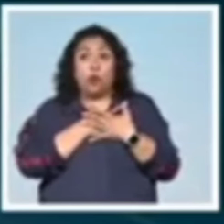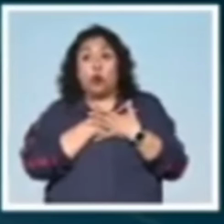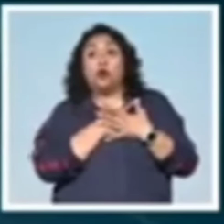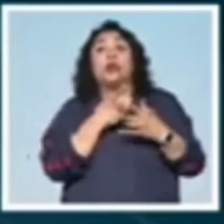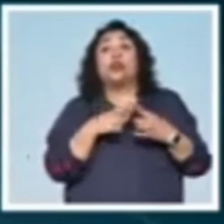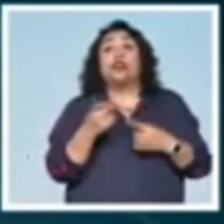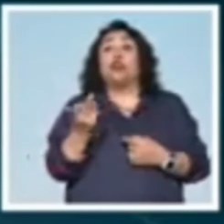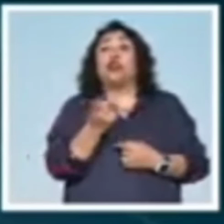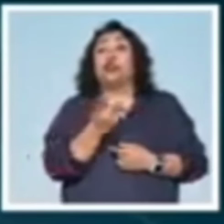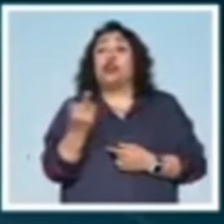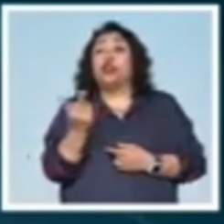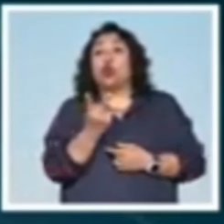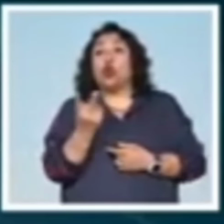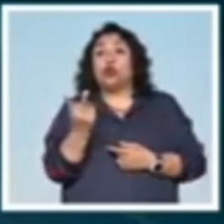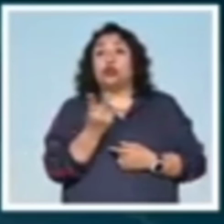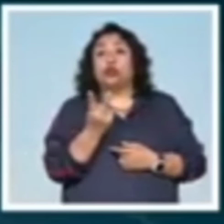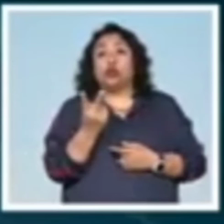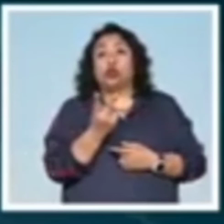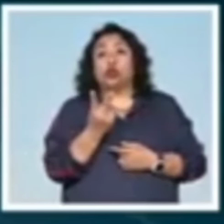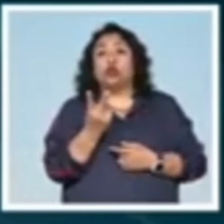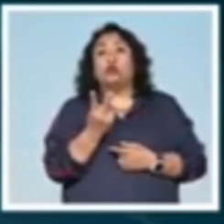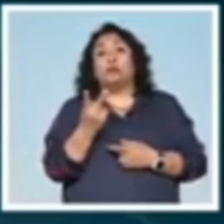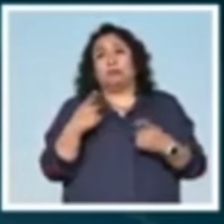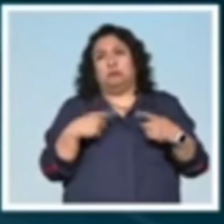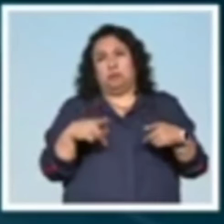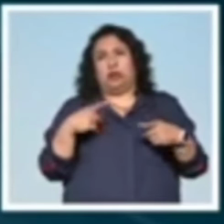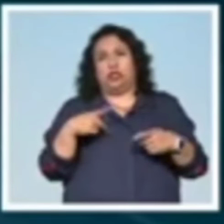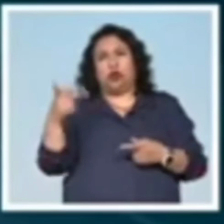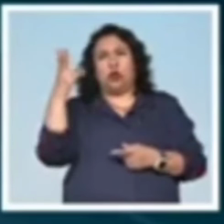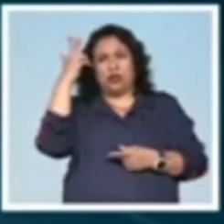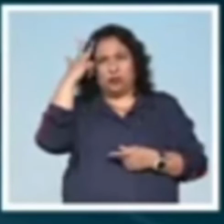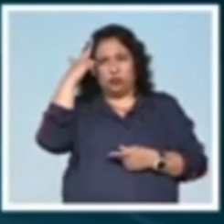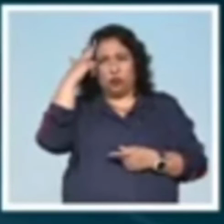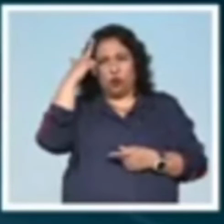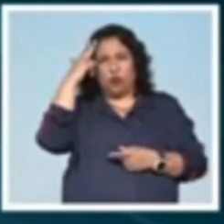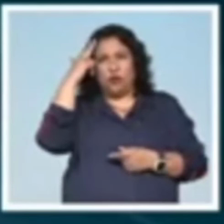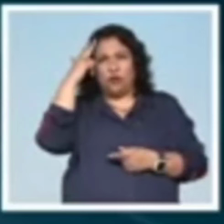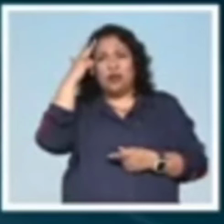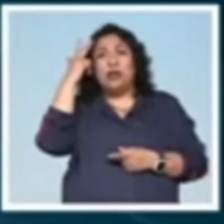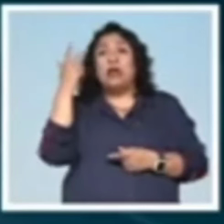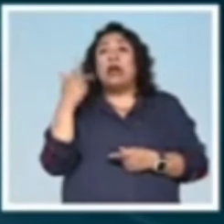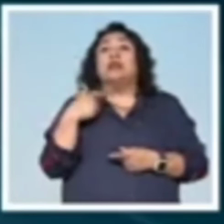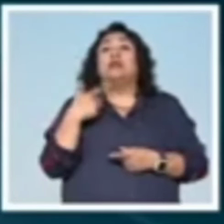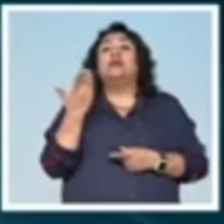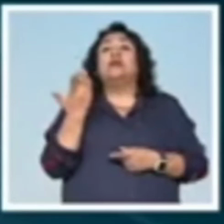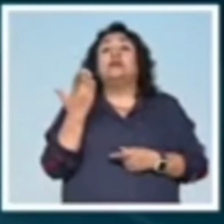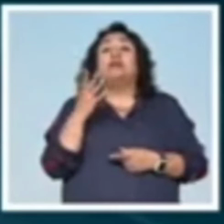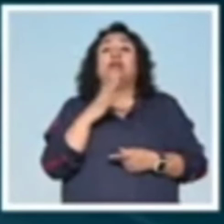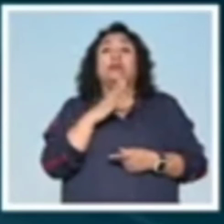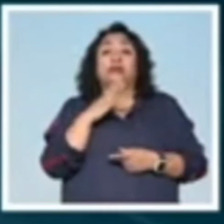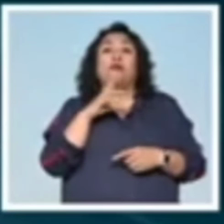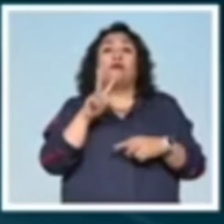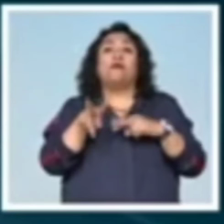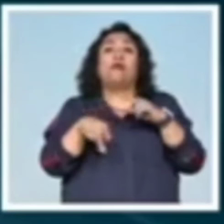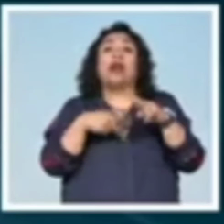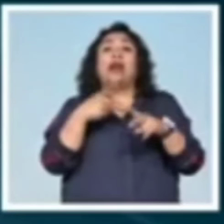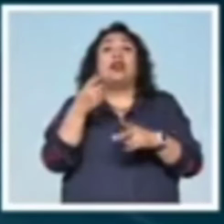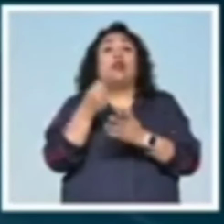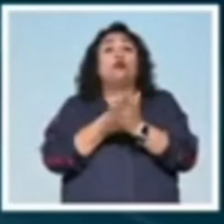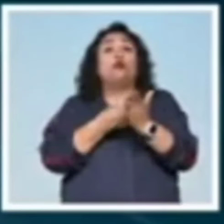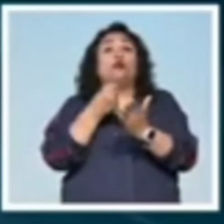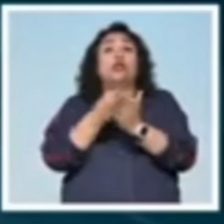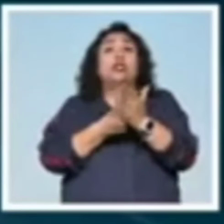par de seres del porfiriato que acaba yéndose a